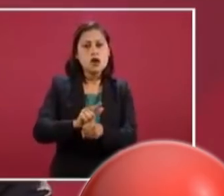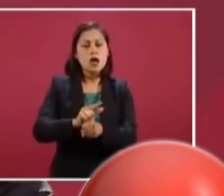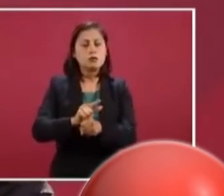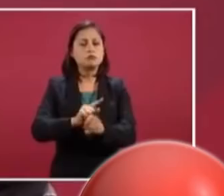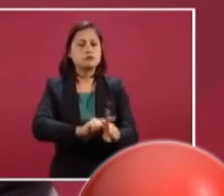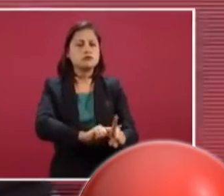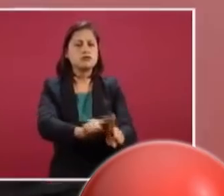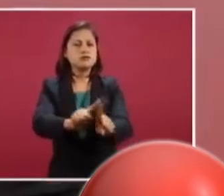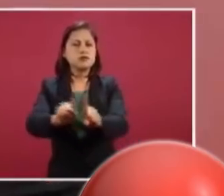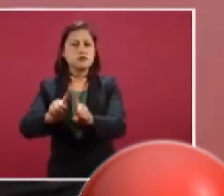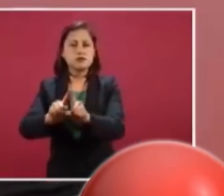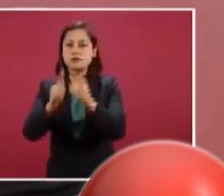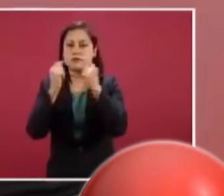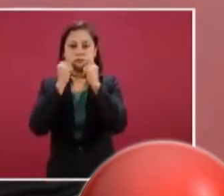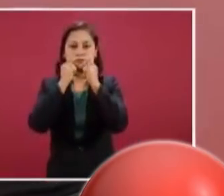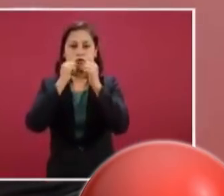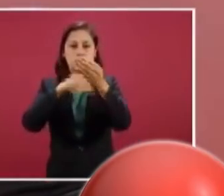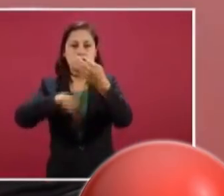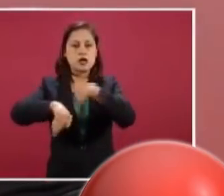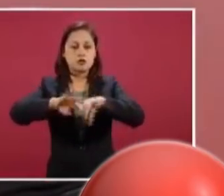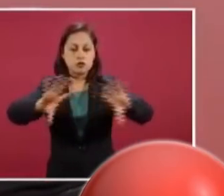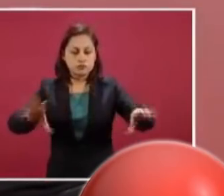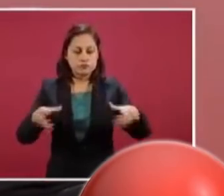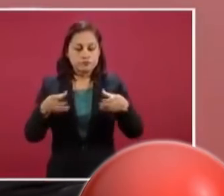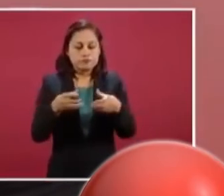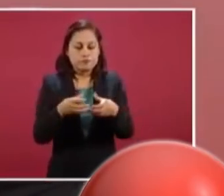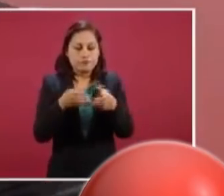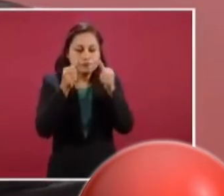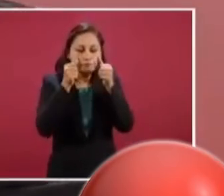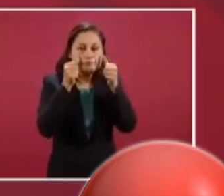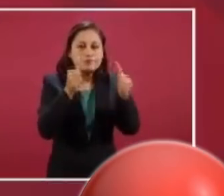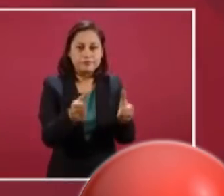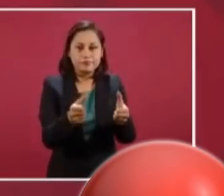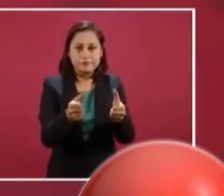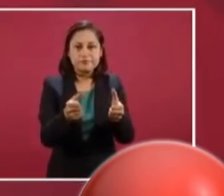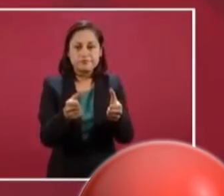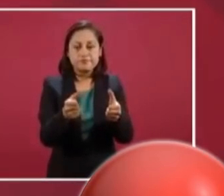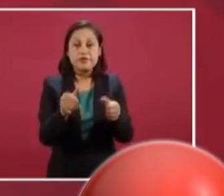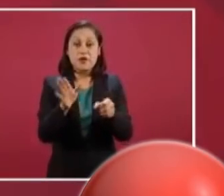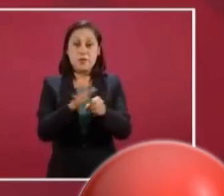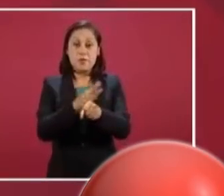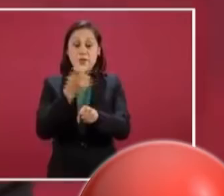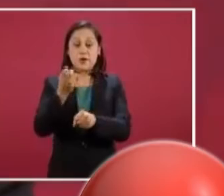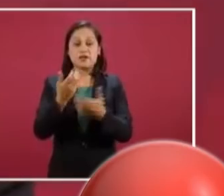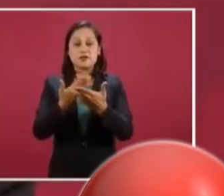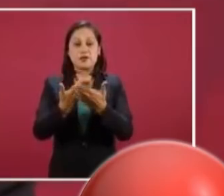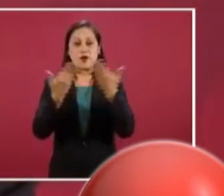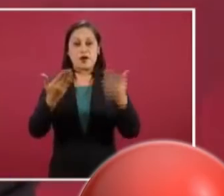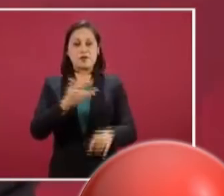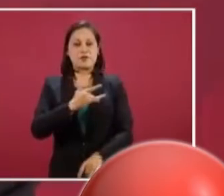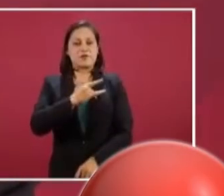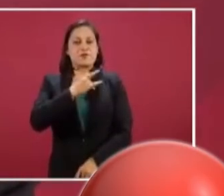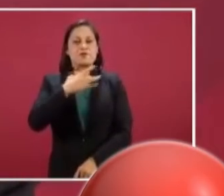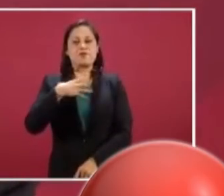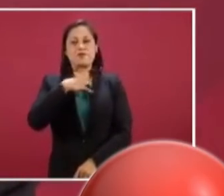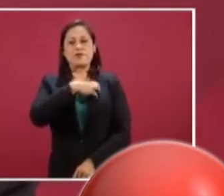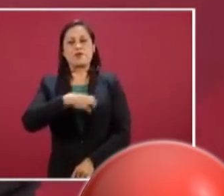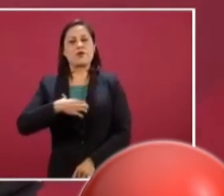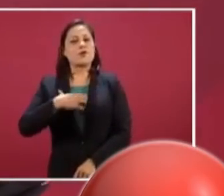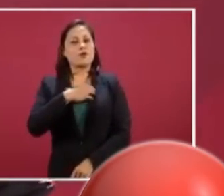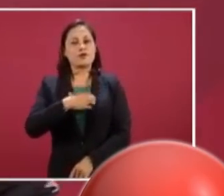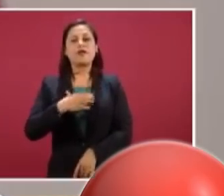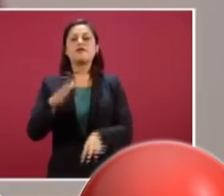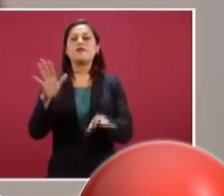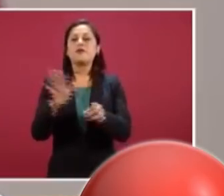Representamos a todos, de modo que nos da mucho gusto el que se haya